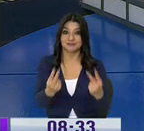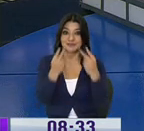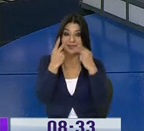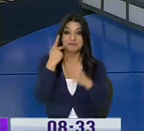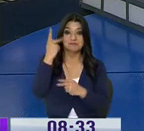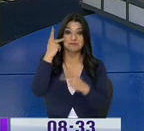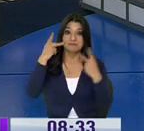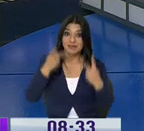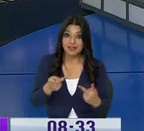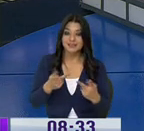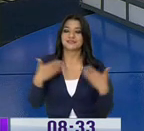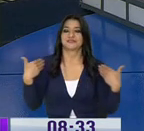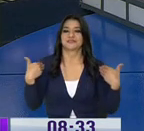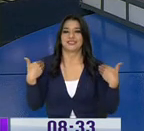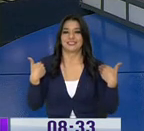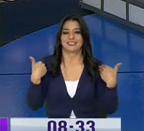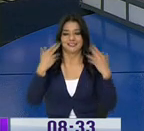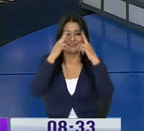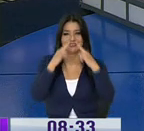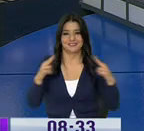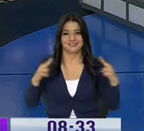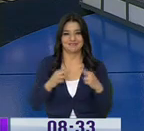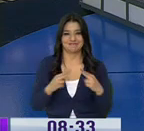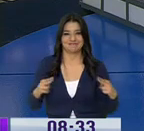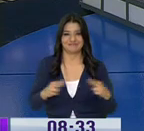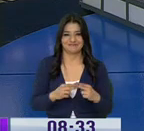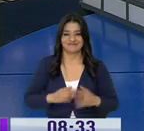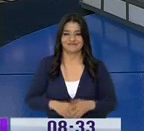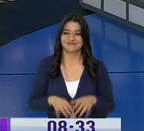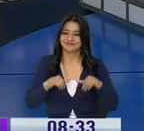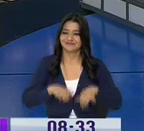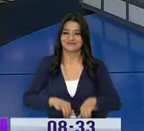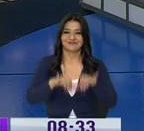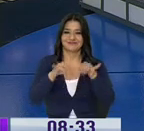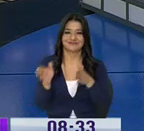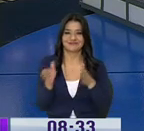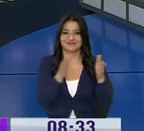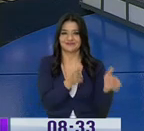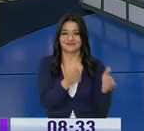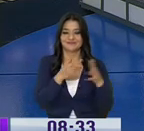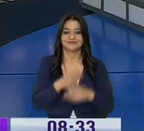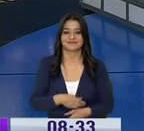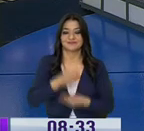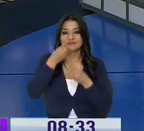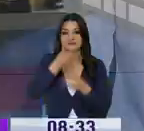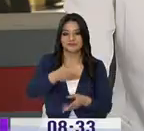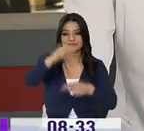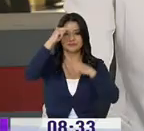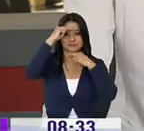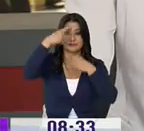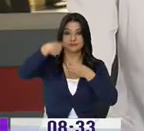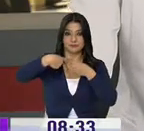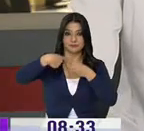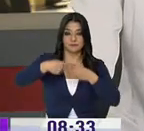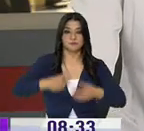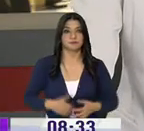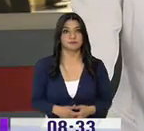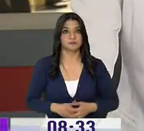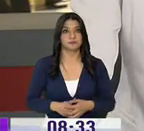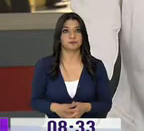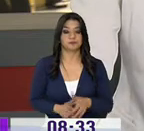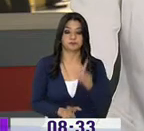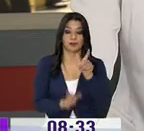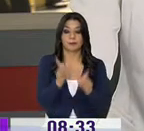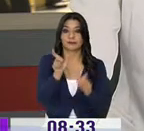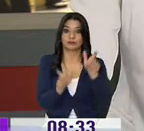padres, les deseamos desde ya una linda Navidad. Sigamos entonces con las noticias de la capital y les contamos que moradores